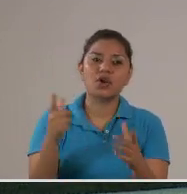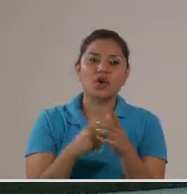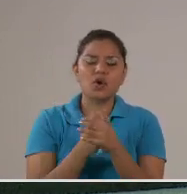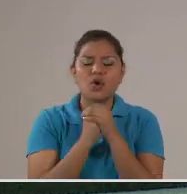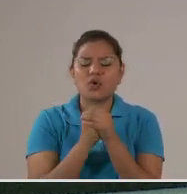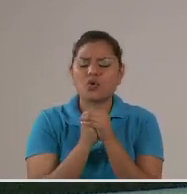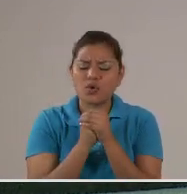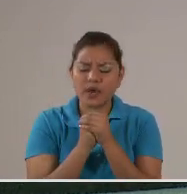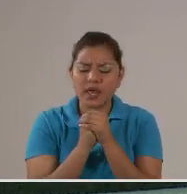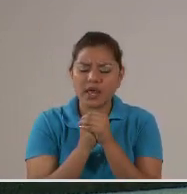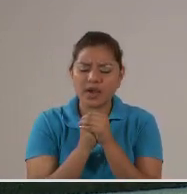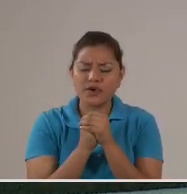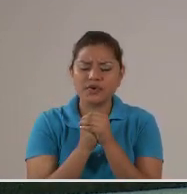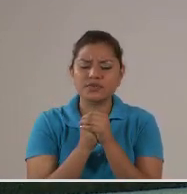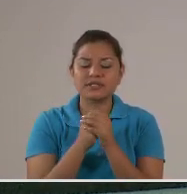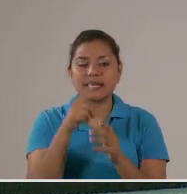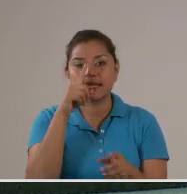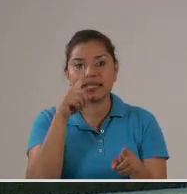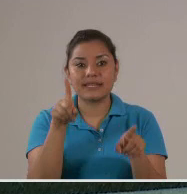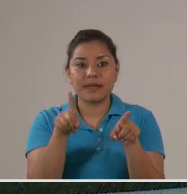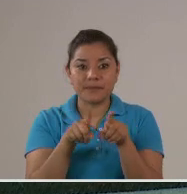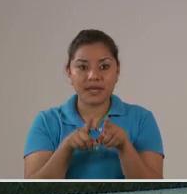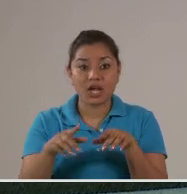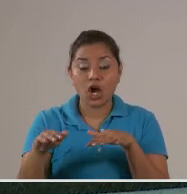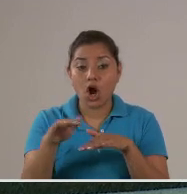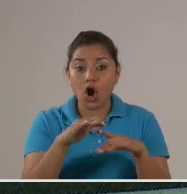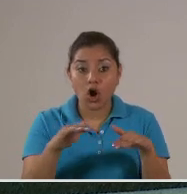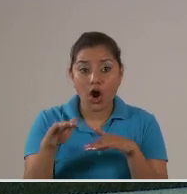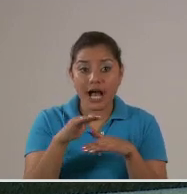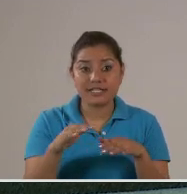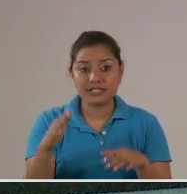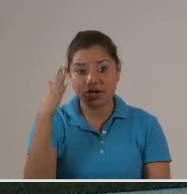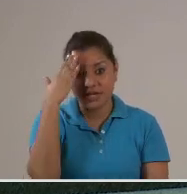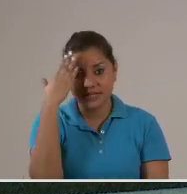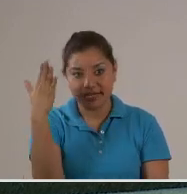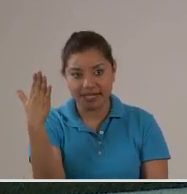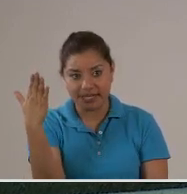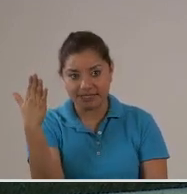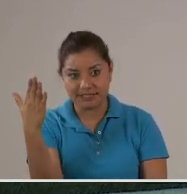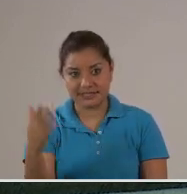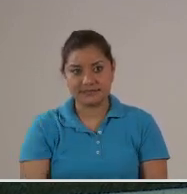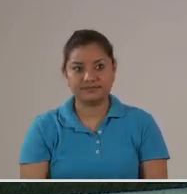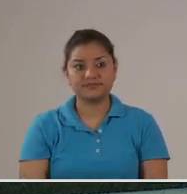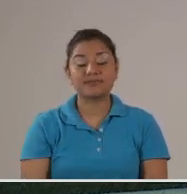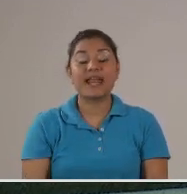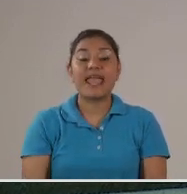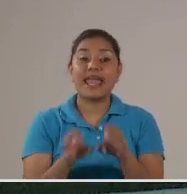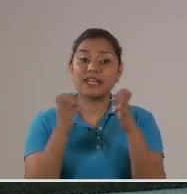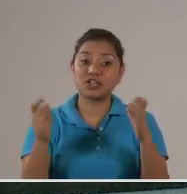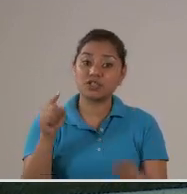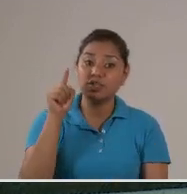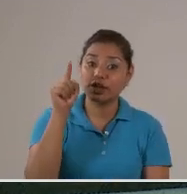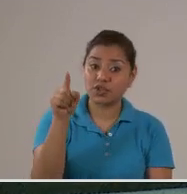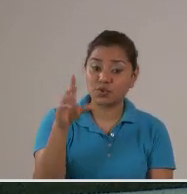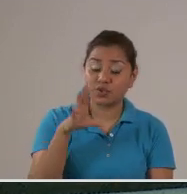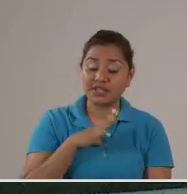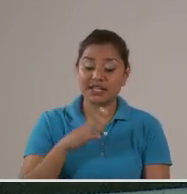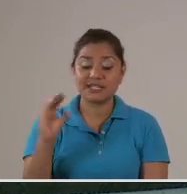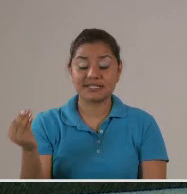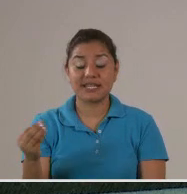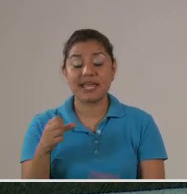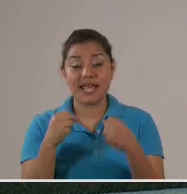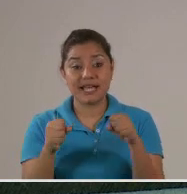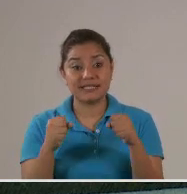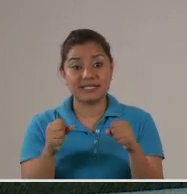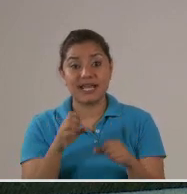también con acción de gracias entonces uno de los antídotos es ir a suplicarle al